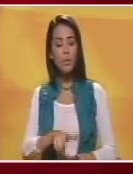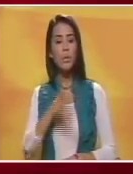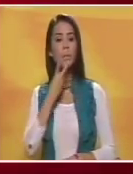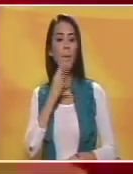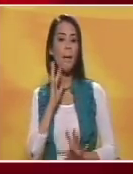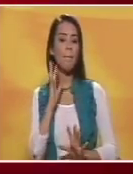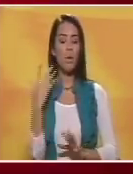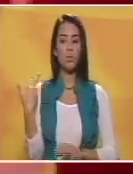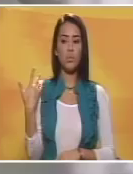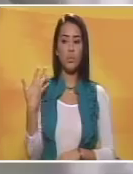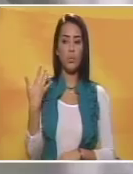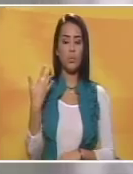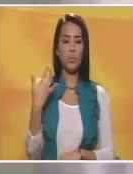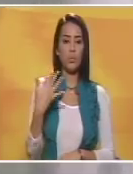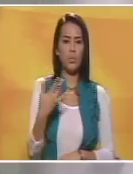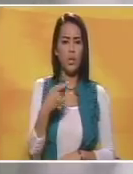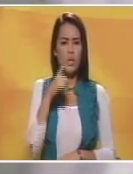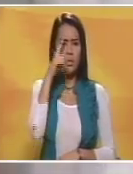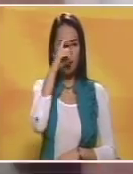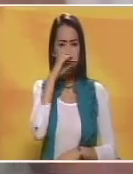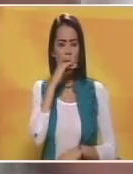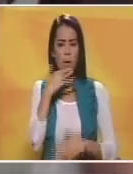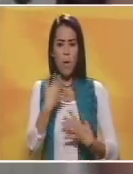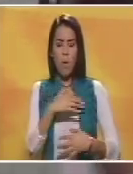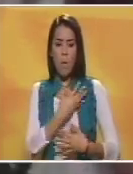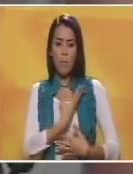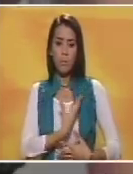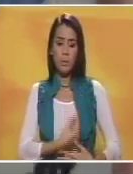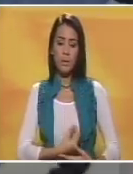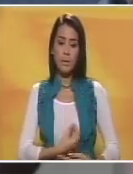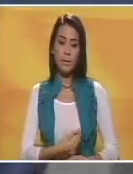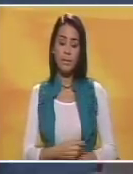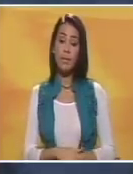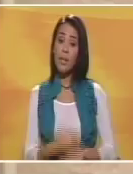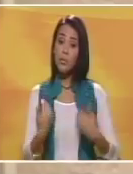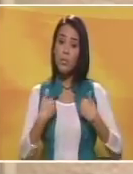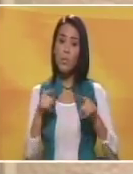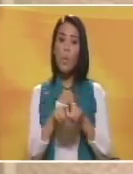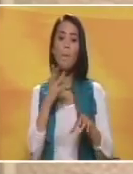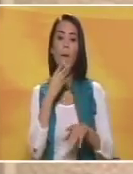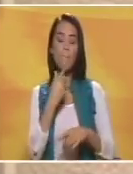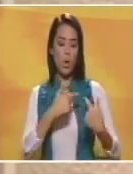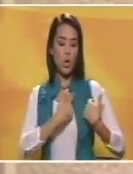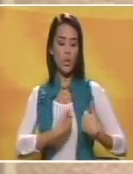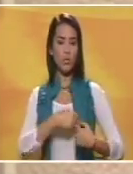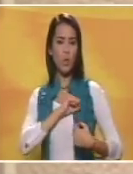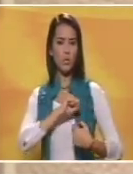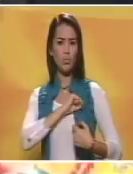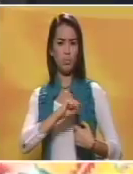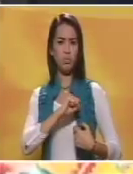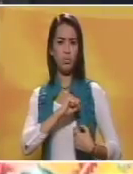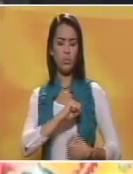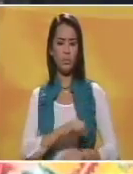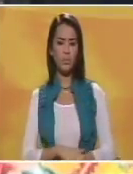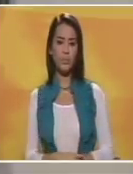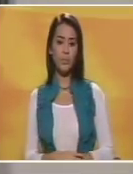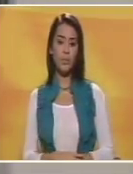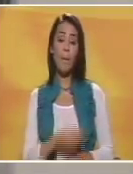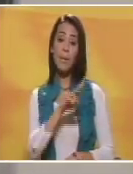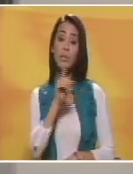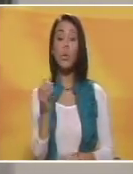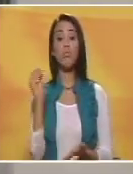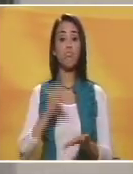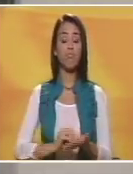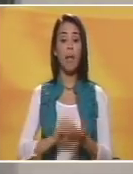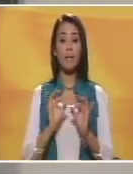mucho tiempo de duelo extremo. Según indica el estudio, la posibilidad de sufrir un ataque al corazón se eleva unas 21 veces más,